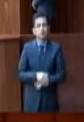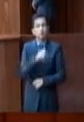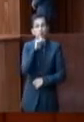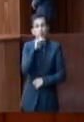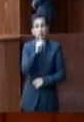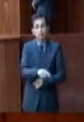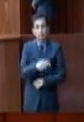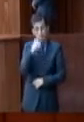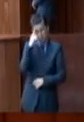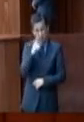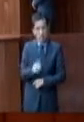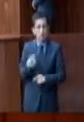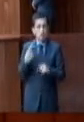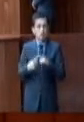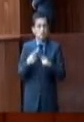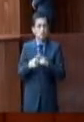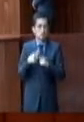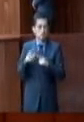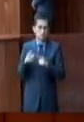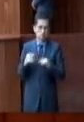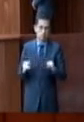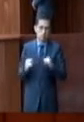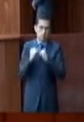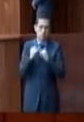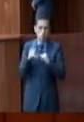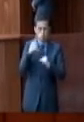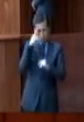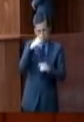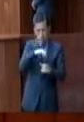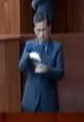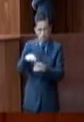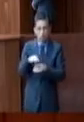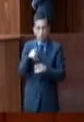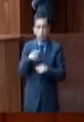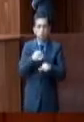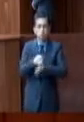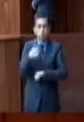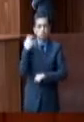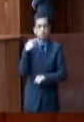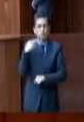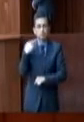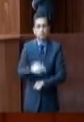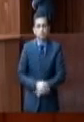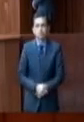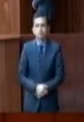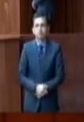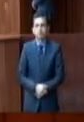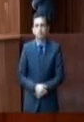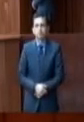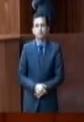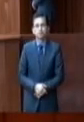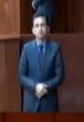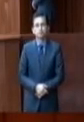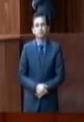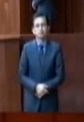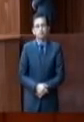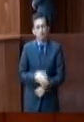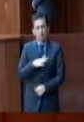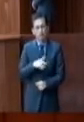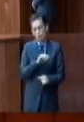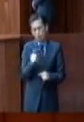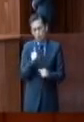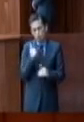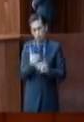al organismo público local electoral del estado de veracruz en el diverso procedimiento especial sancionador